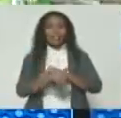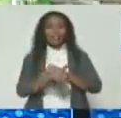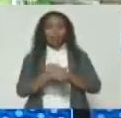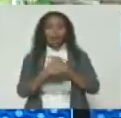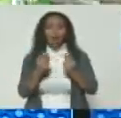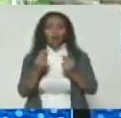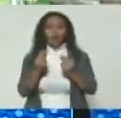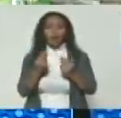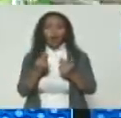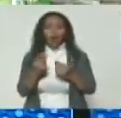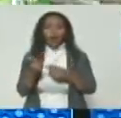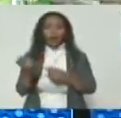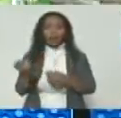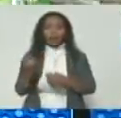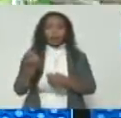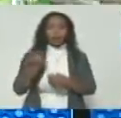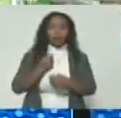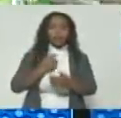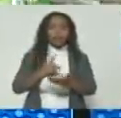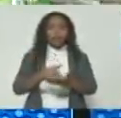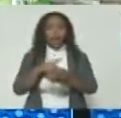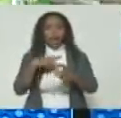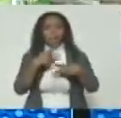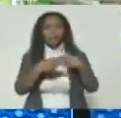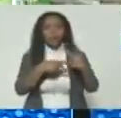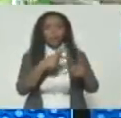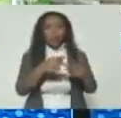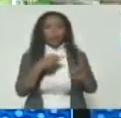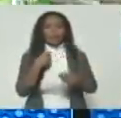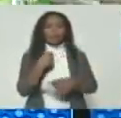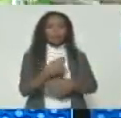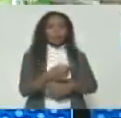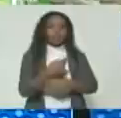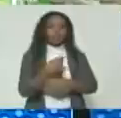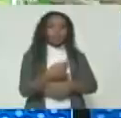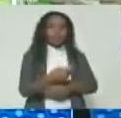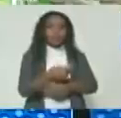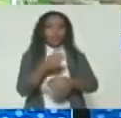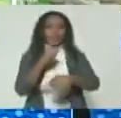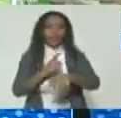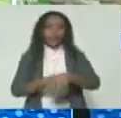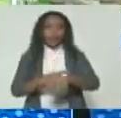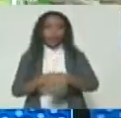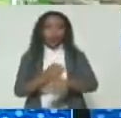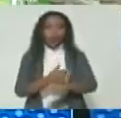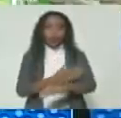créditos, al dinerito que le llegue al productor, que le llegue a tiempo.